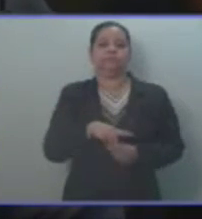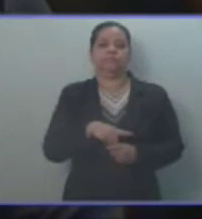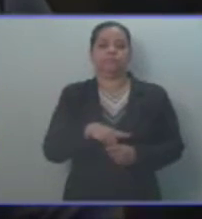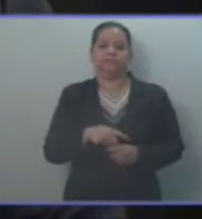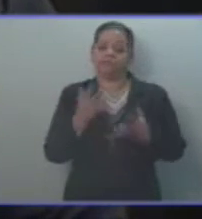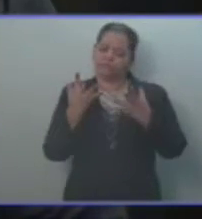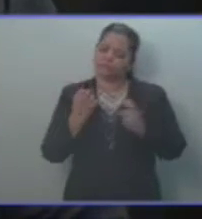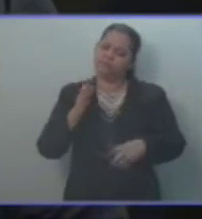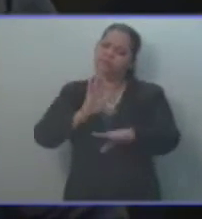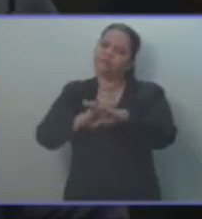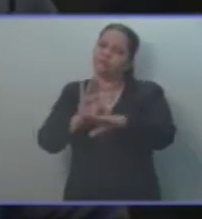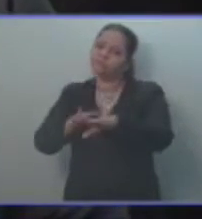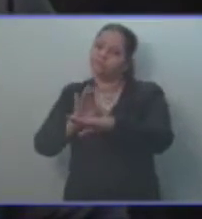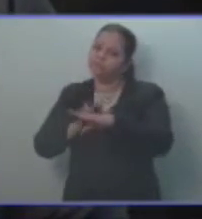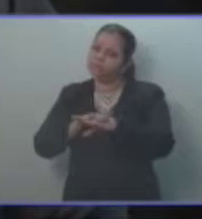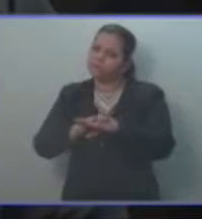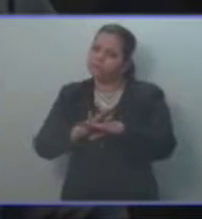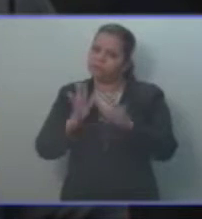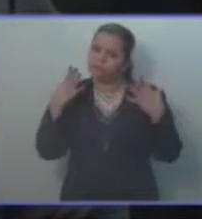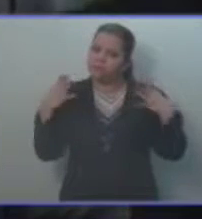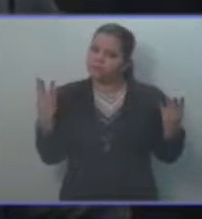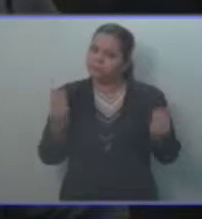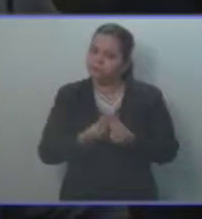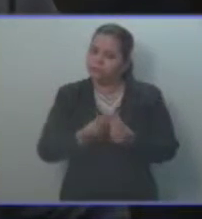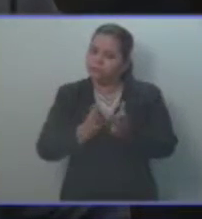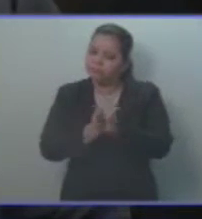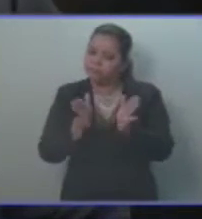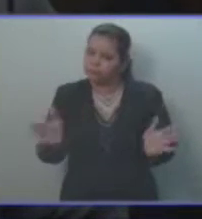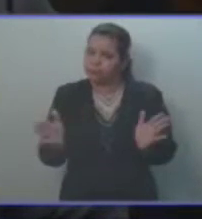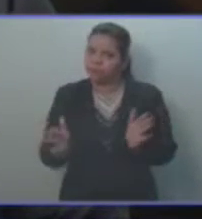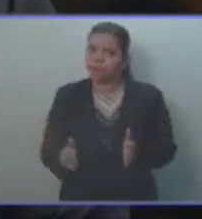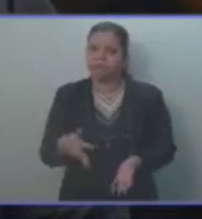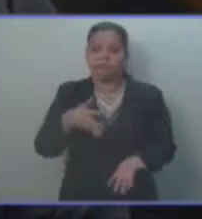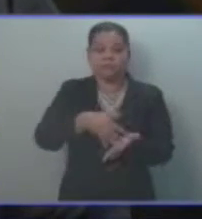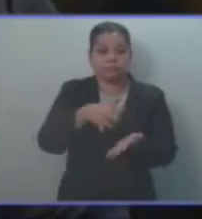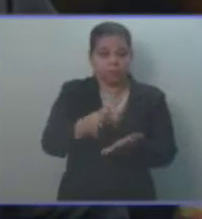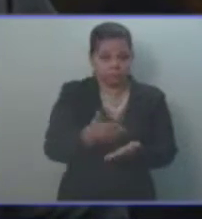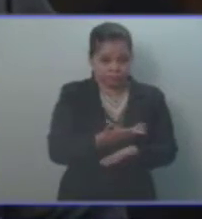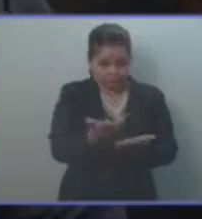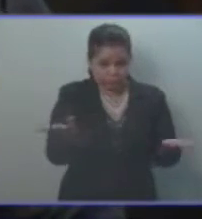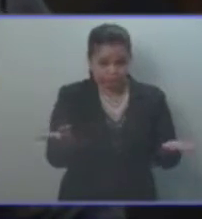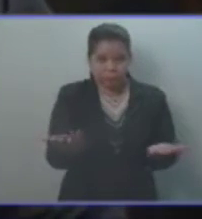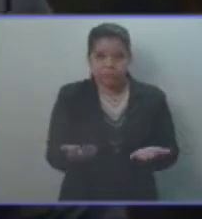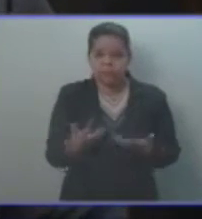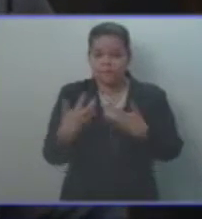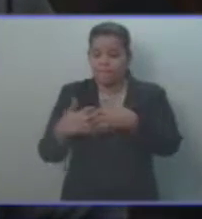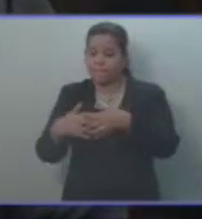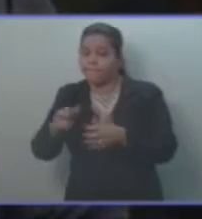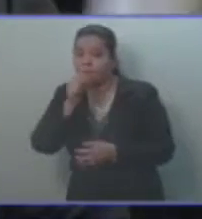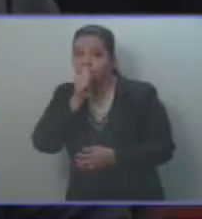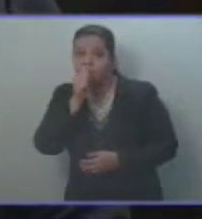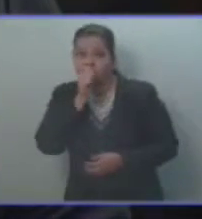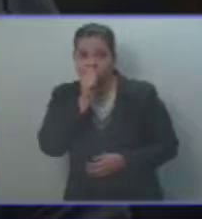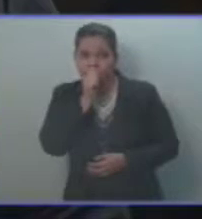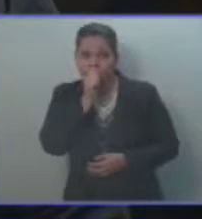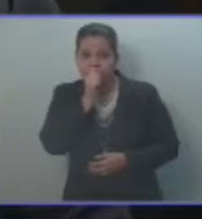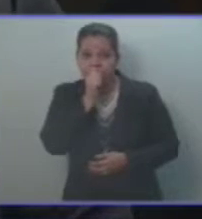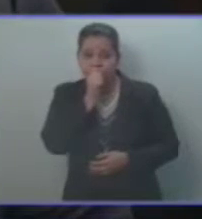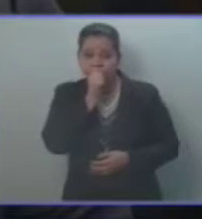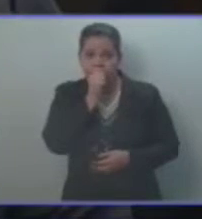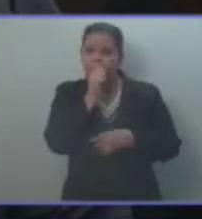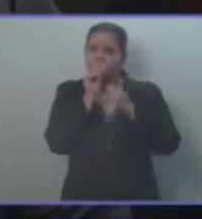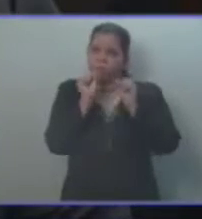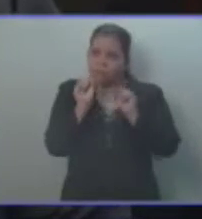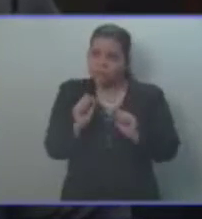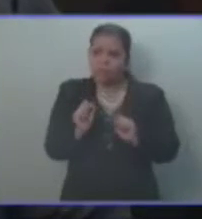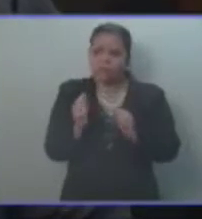un llamado a la sociedad en general, sector público, sector privado, que vea